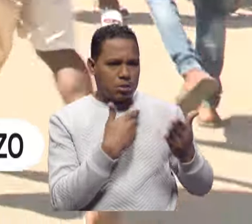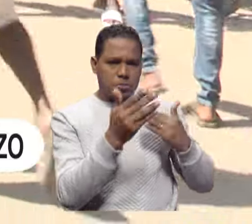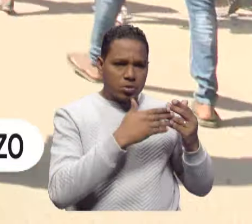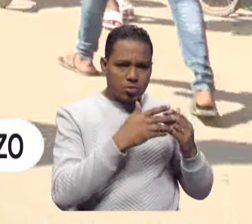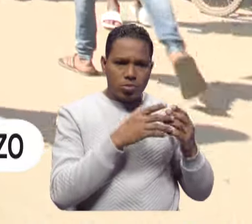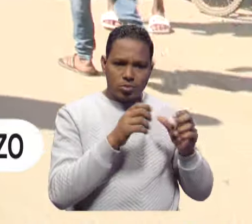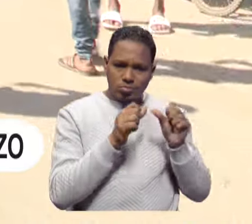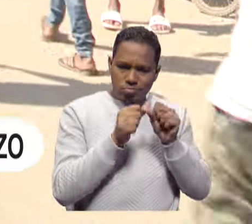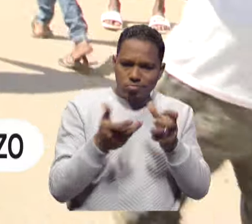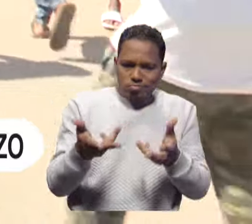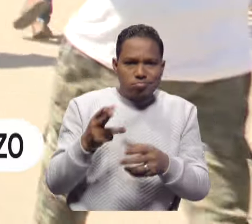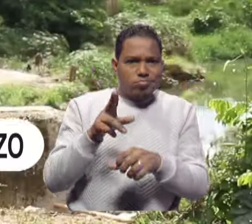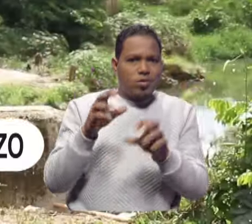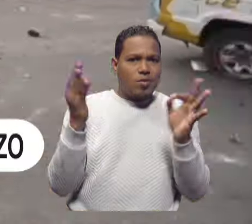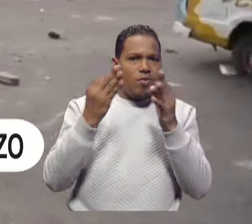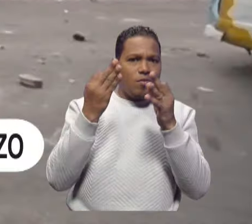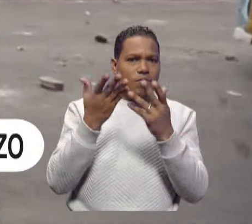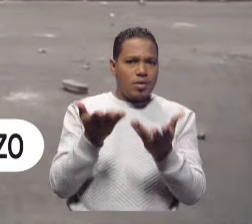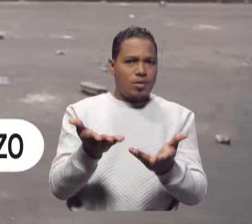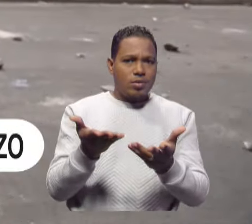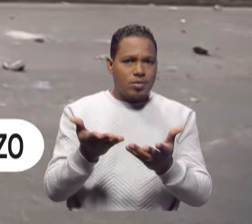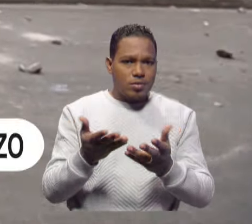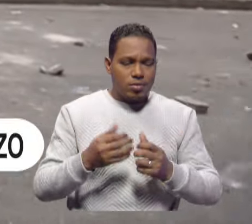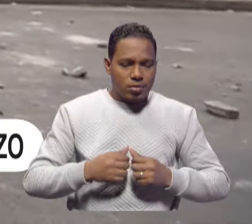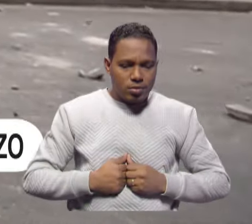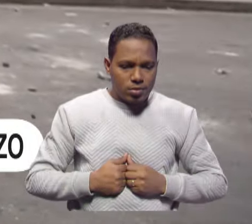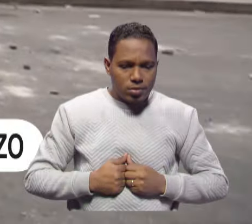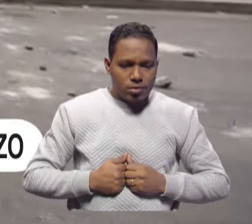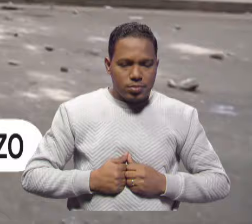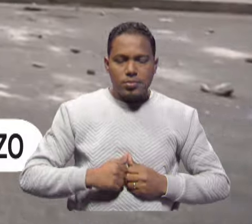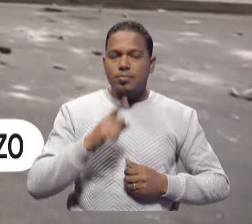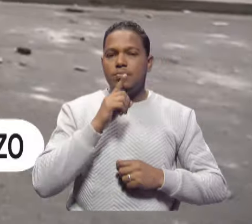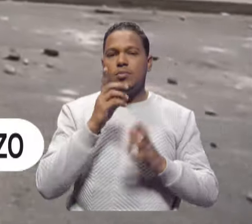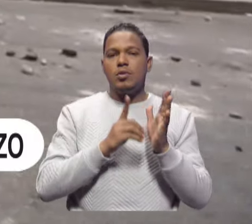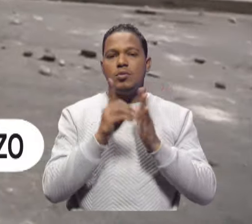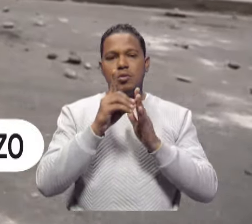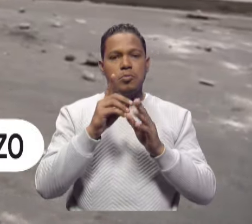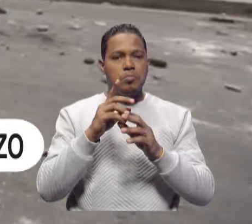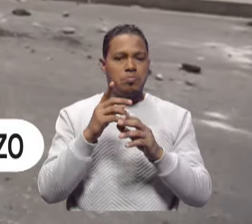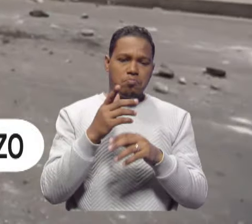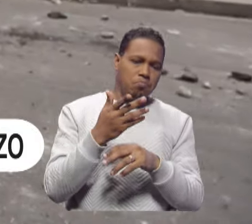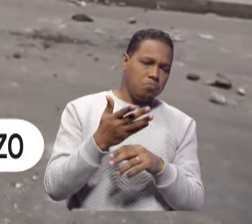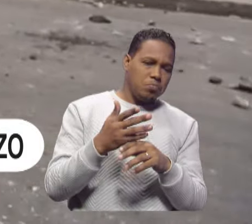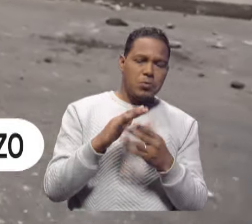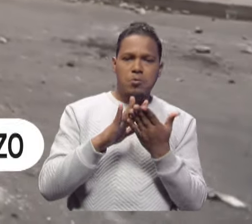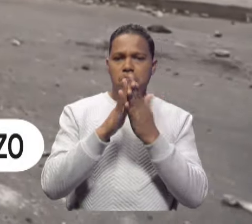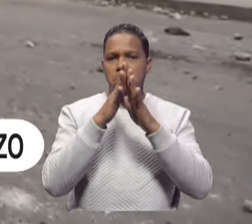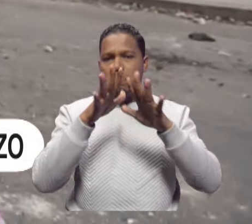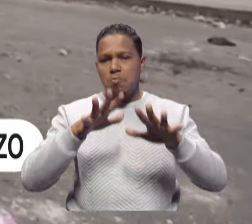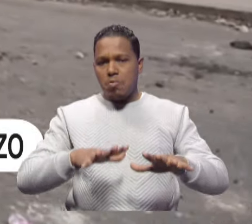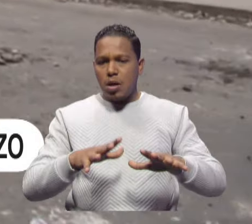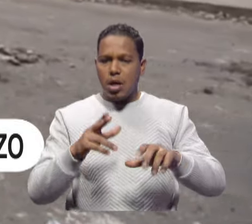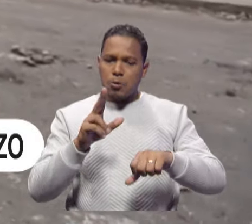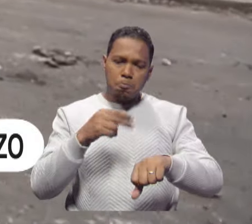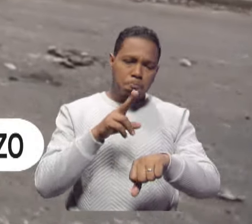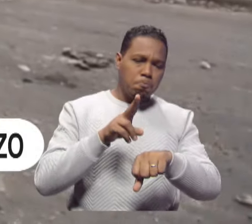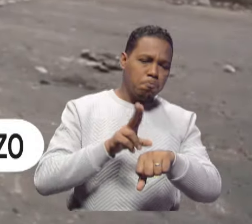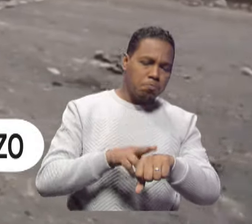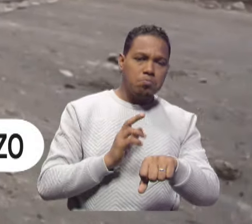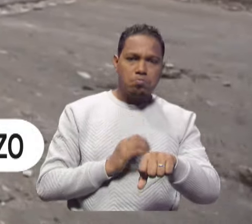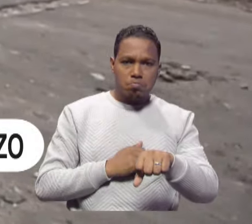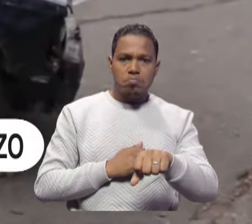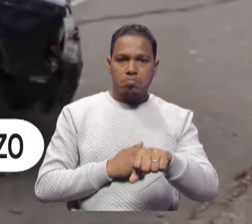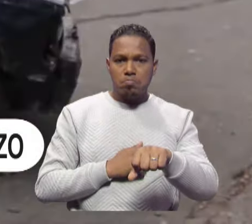Haití. Esta feria comercial, este intercambio, se ha desarrollado bajo la calma, bajo la normalidad que